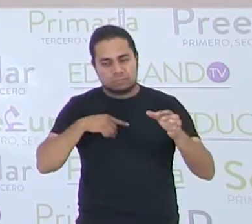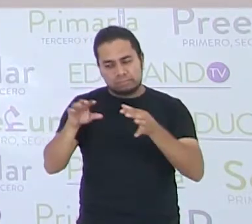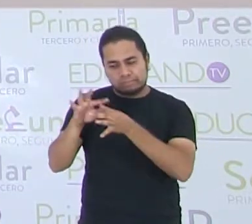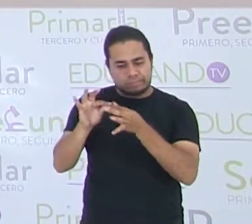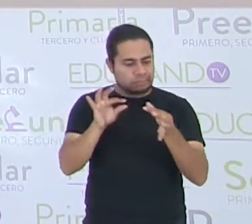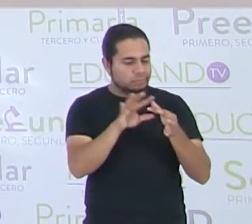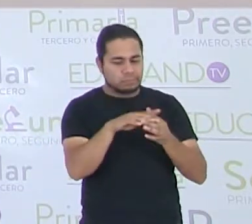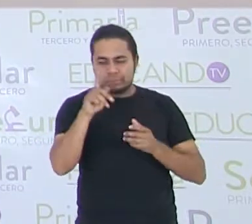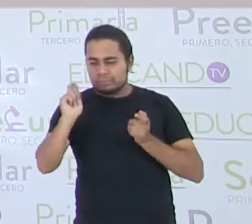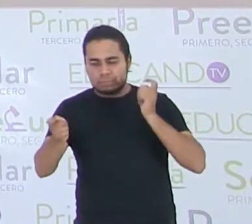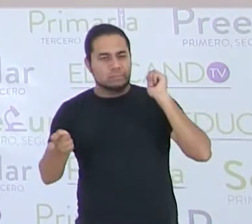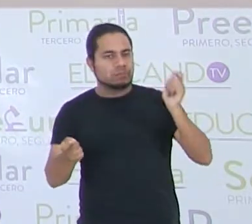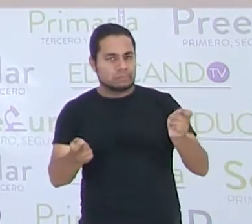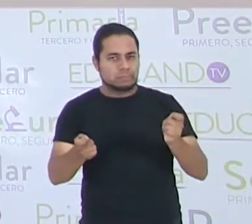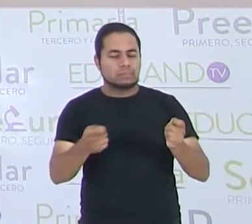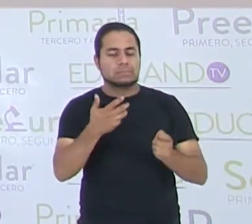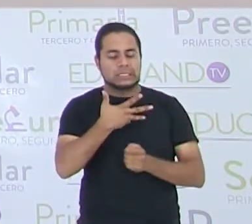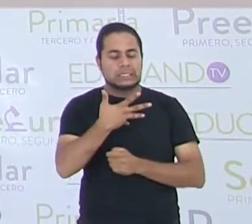Había